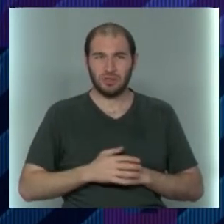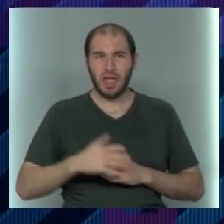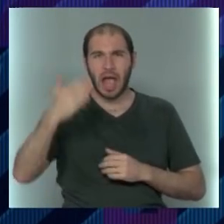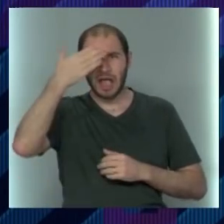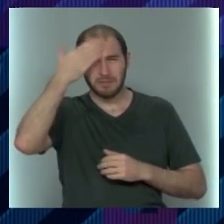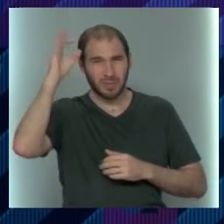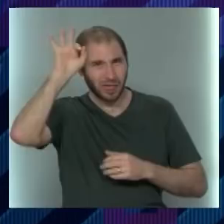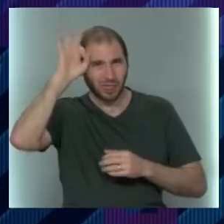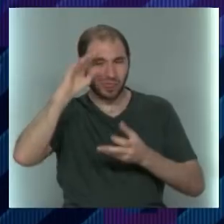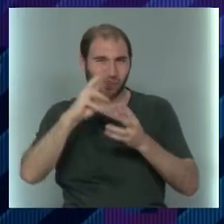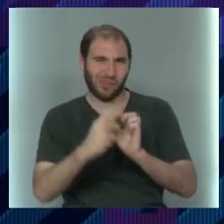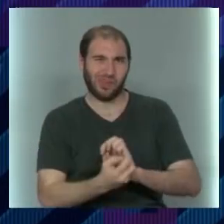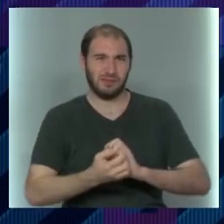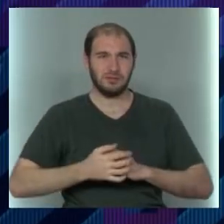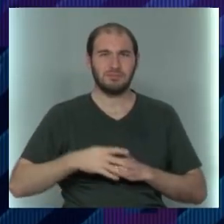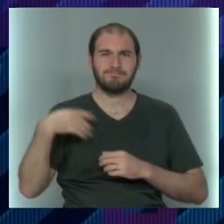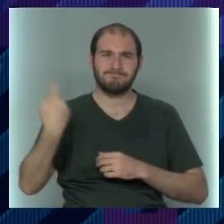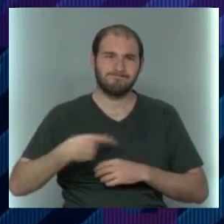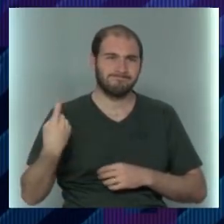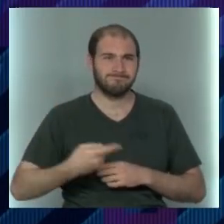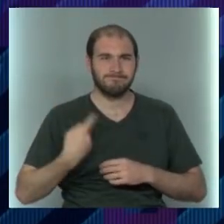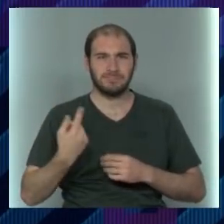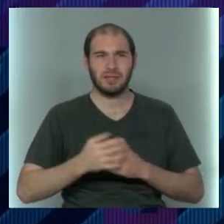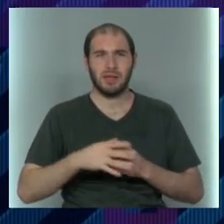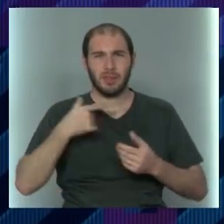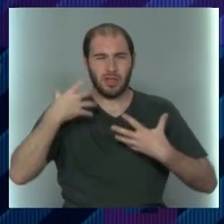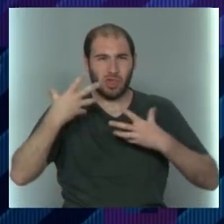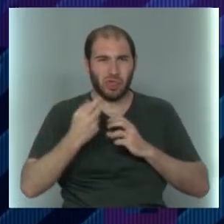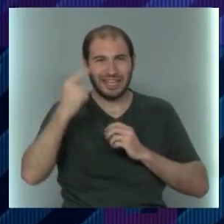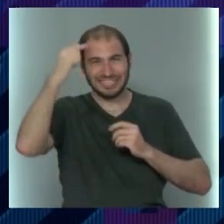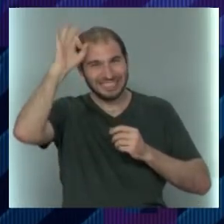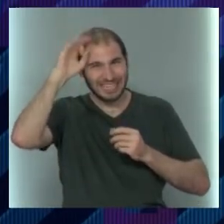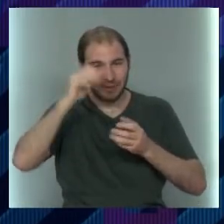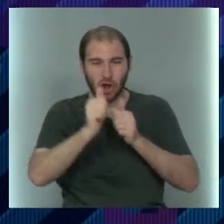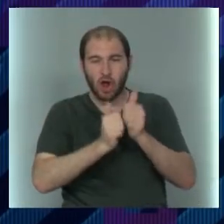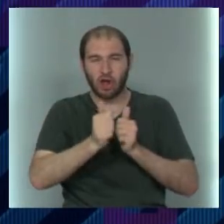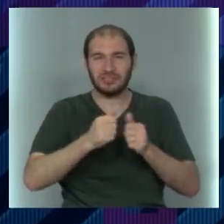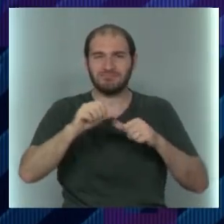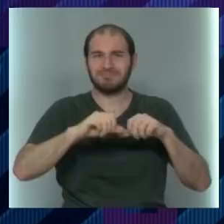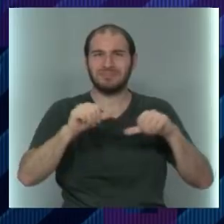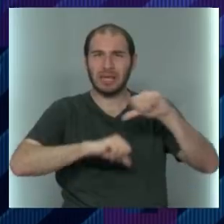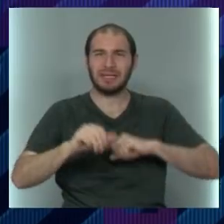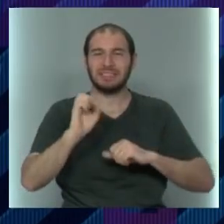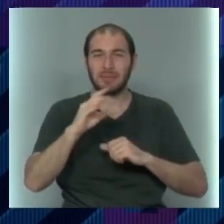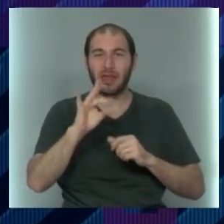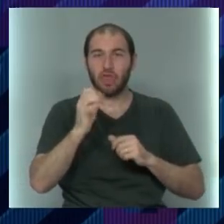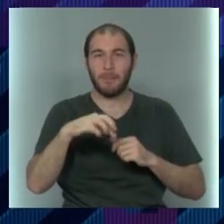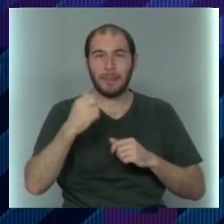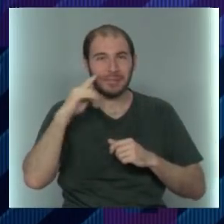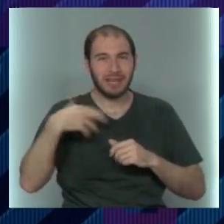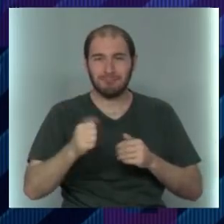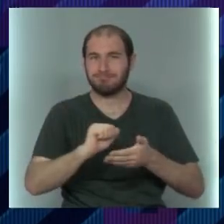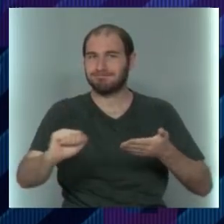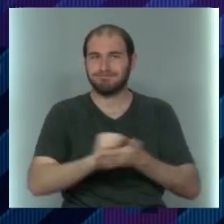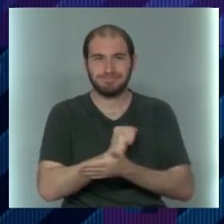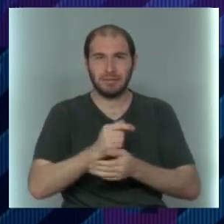una enfermedad neurodegenerativa, crónica e invalidante. El cerebro deja de generar una sustancia química llamada dopamina que es